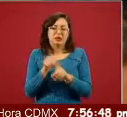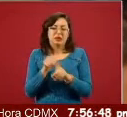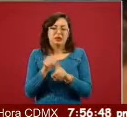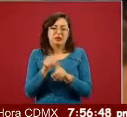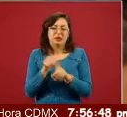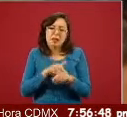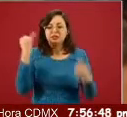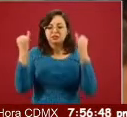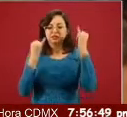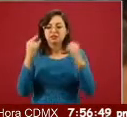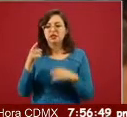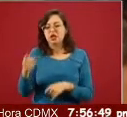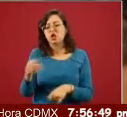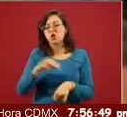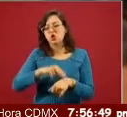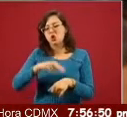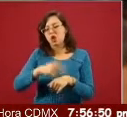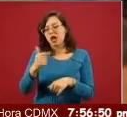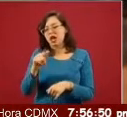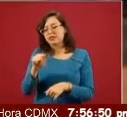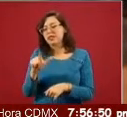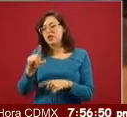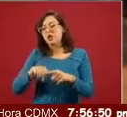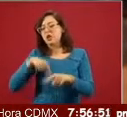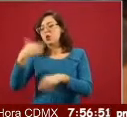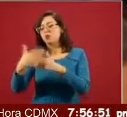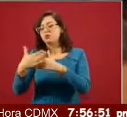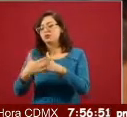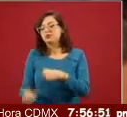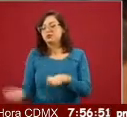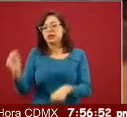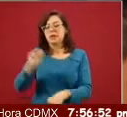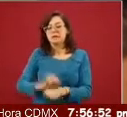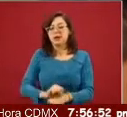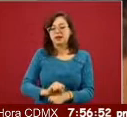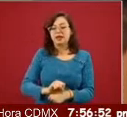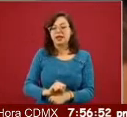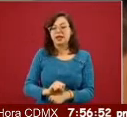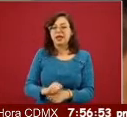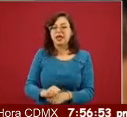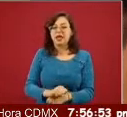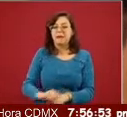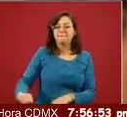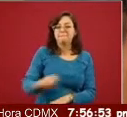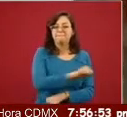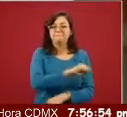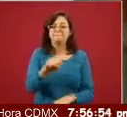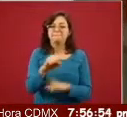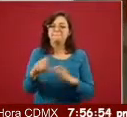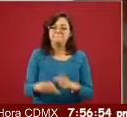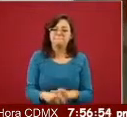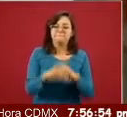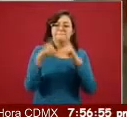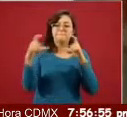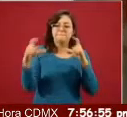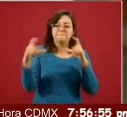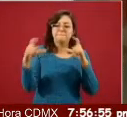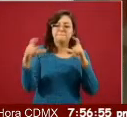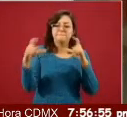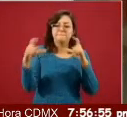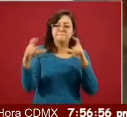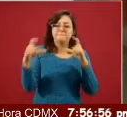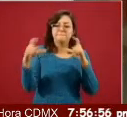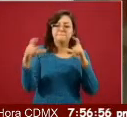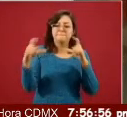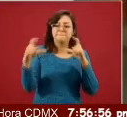Esta idea de que el doctor Gatell dijo que la siguiente semana es el pico de la epidemia por 8ª vez, ¿no? Y digo, el pico, pues solo puede haber un pico, no puede haber